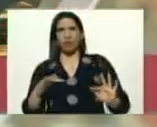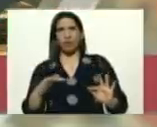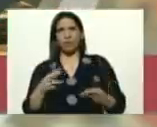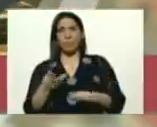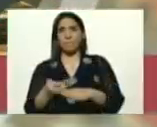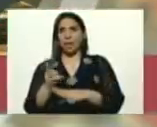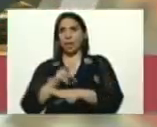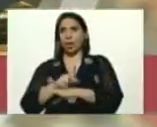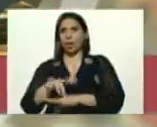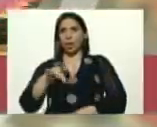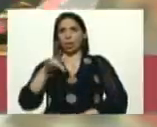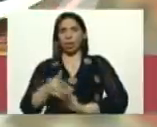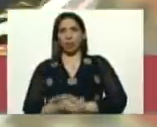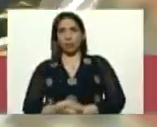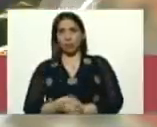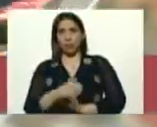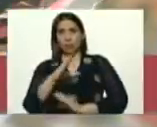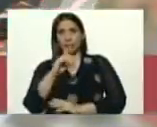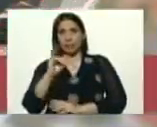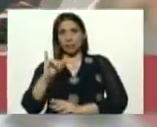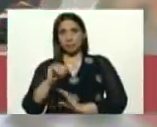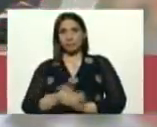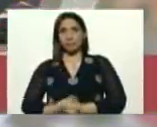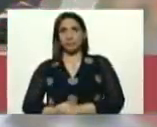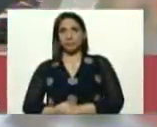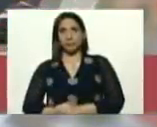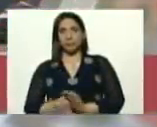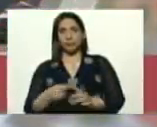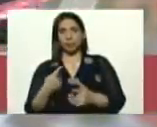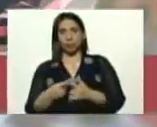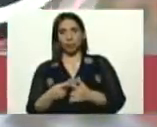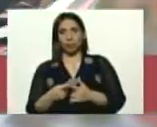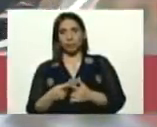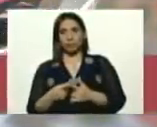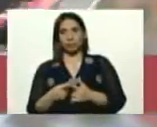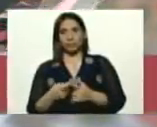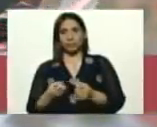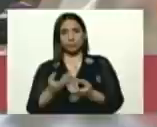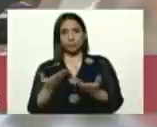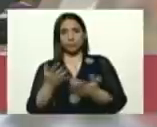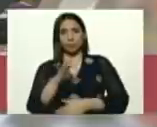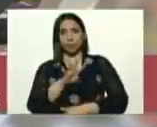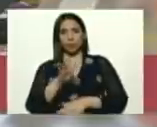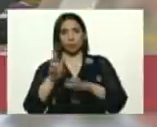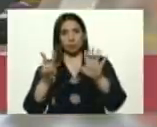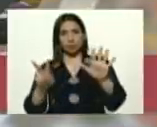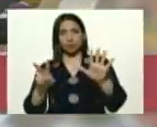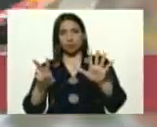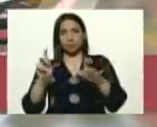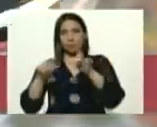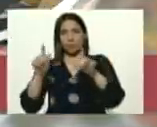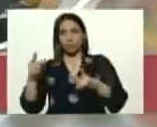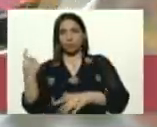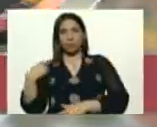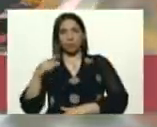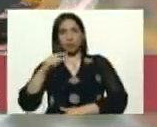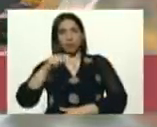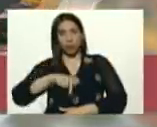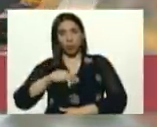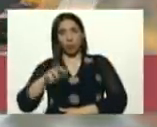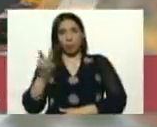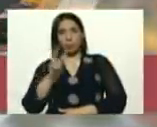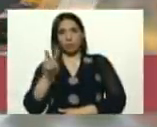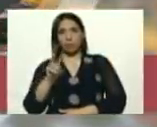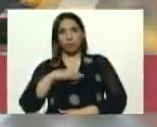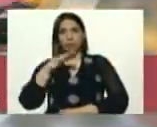agravada a los centros de salud. Así que esos son los 47 casos que tiene hoy Venezuela. Es